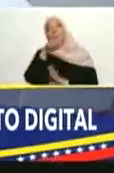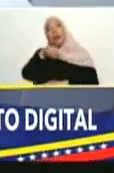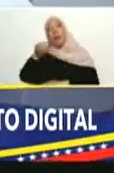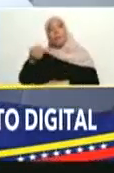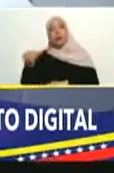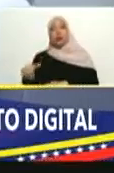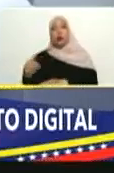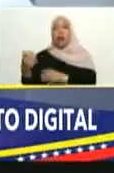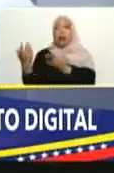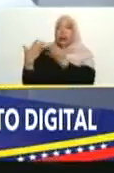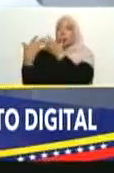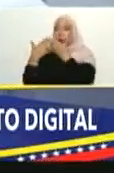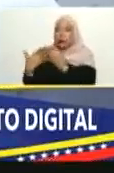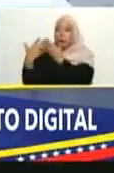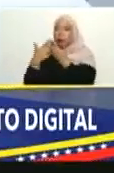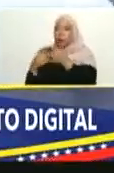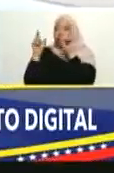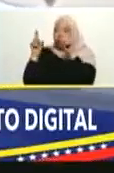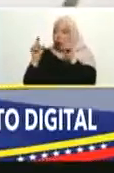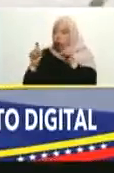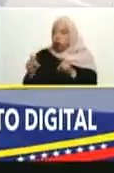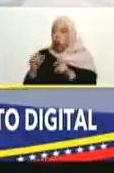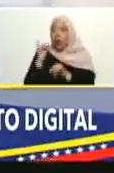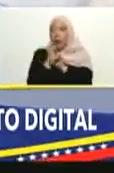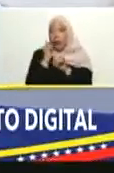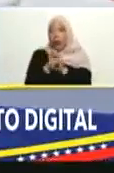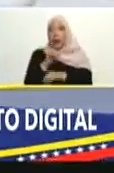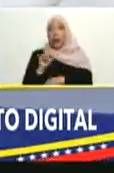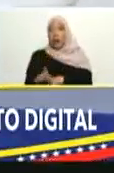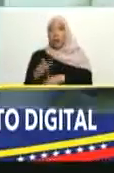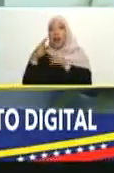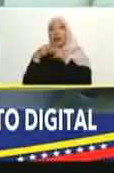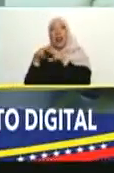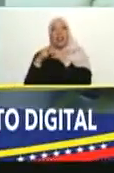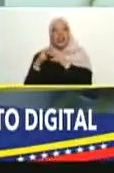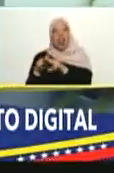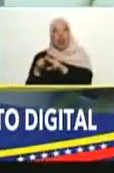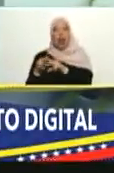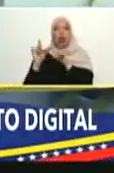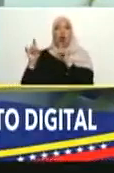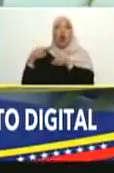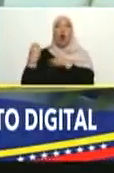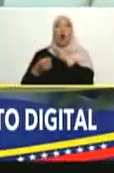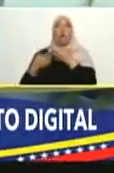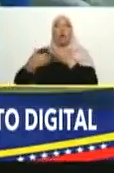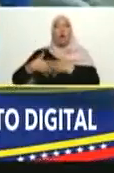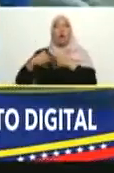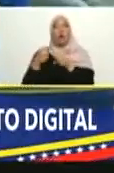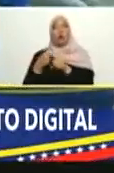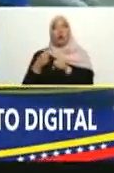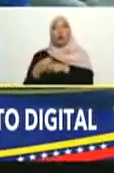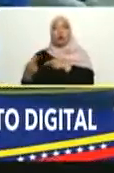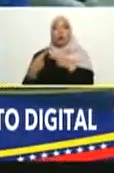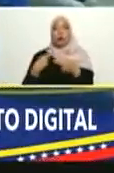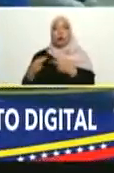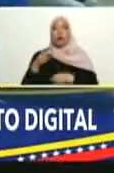forma presencial y de forma online también o en línea. También, presidente, hemos vinculado a más de